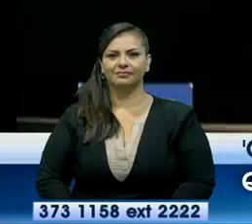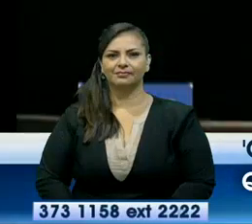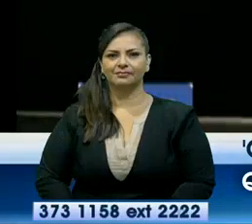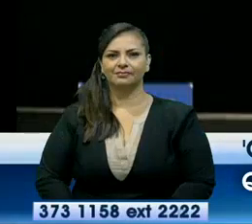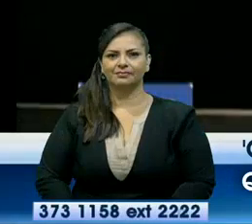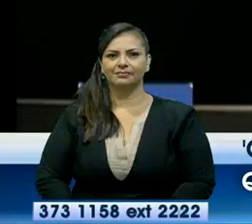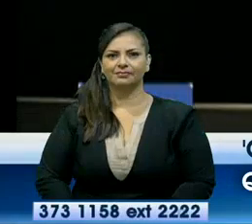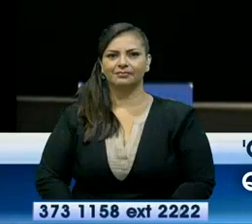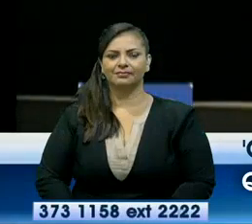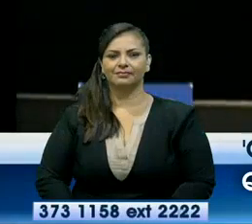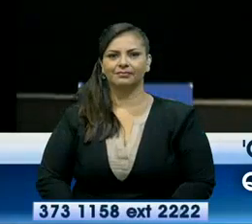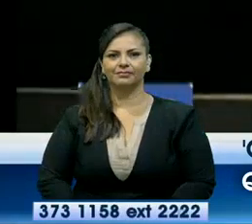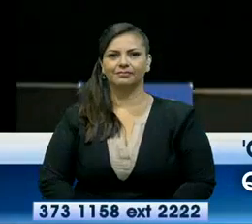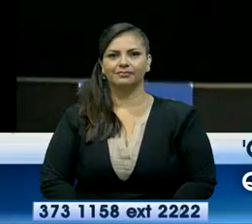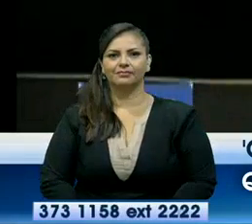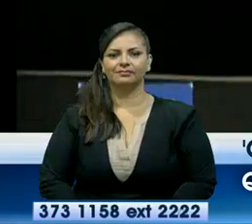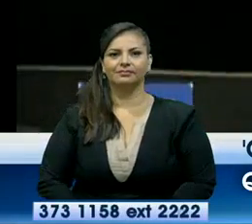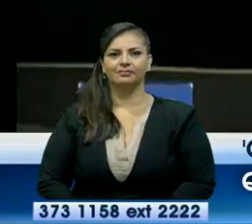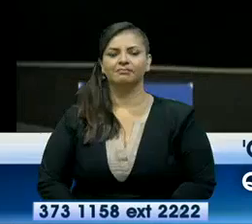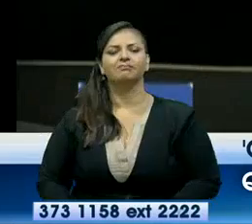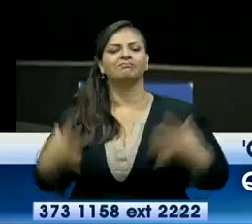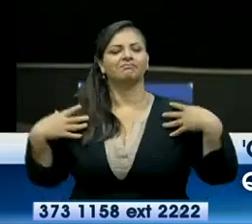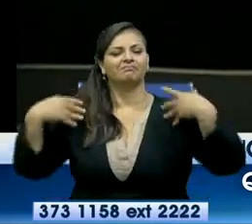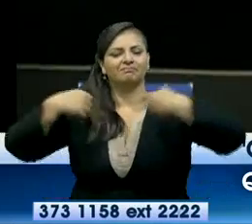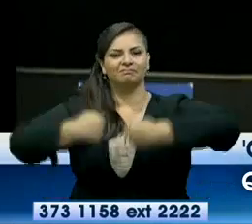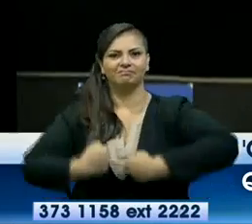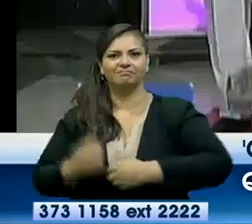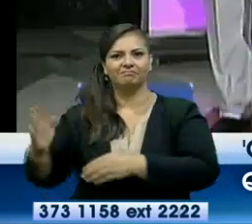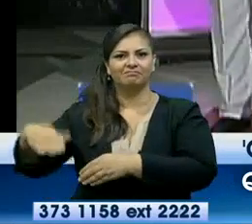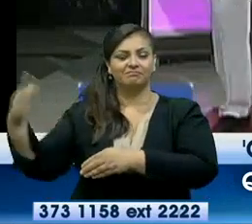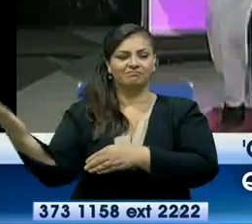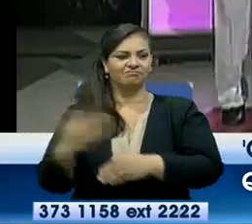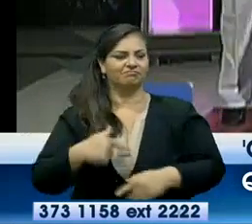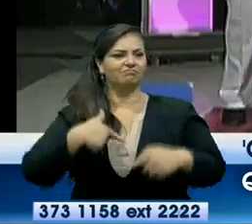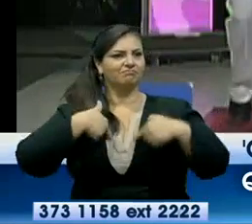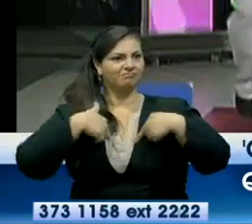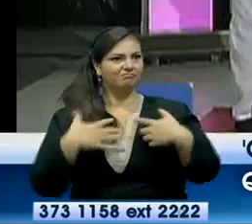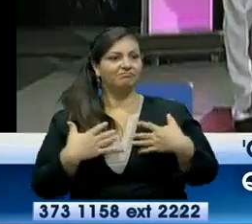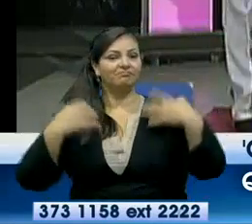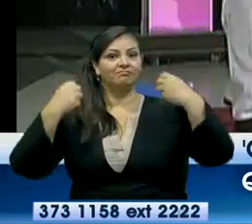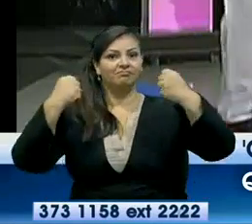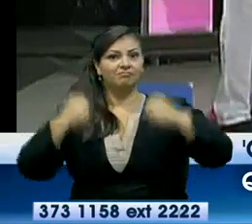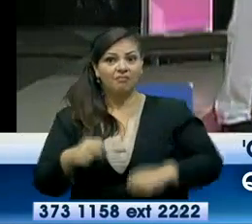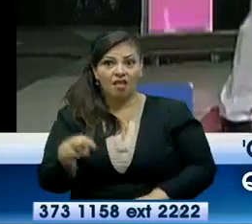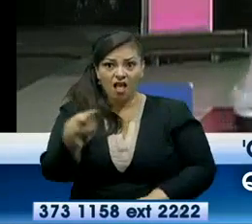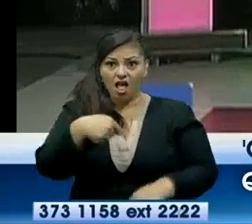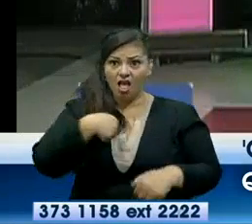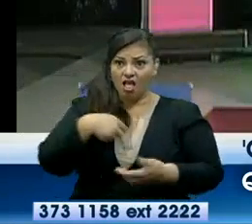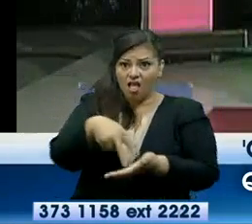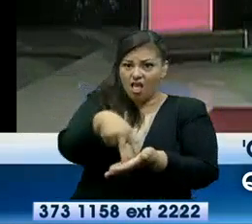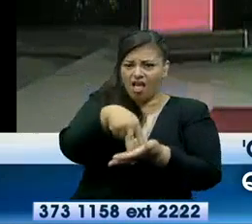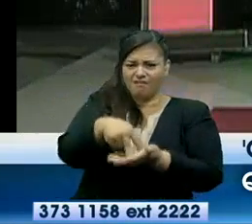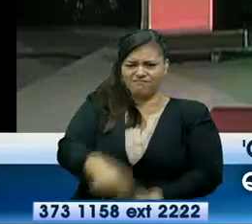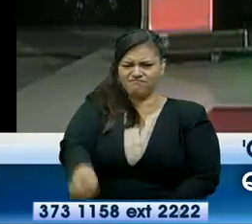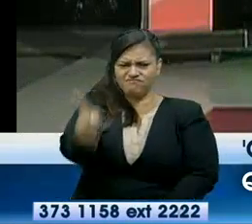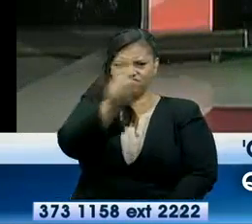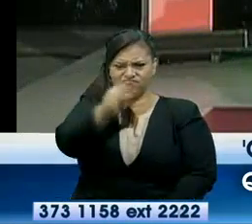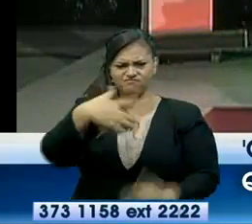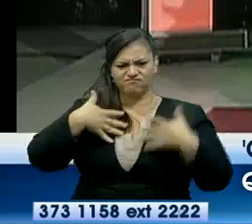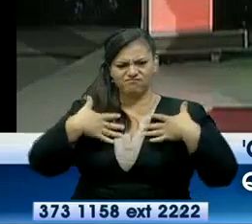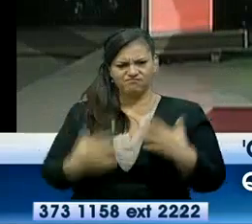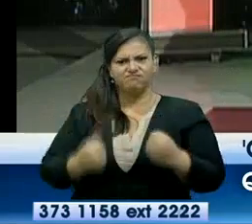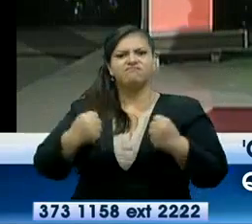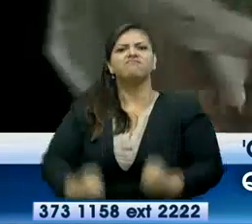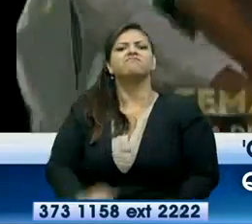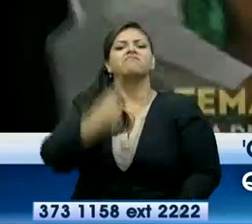mi machete y este poncho acreditan mi valor dice alguno lo dudará yo se lo puedo